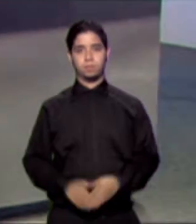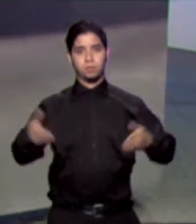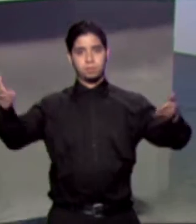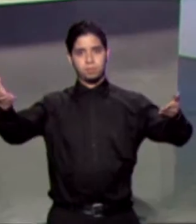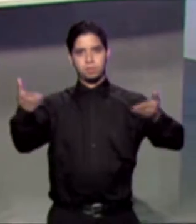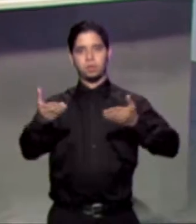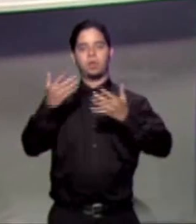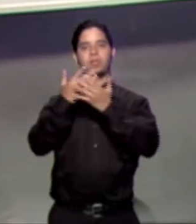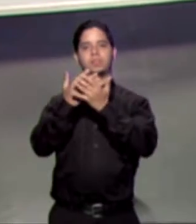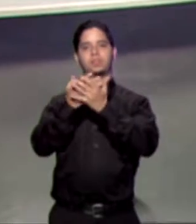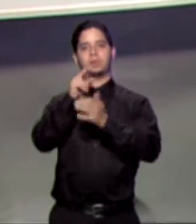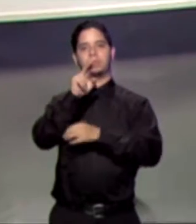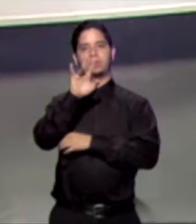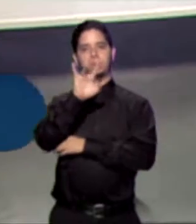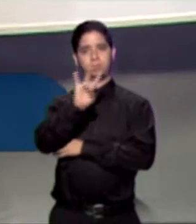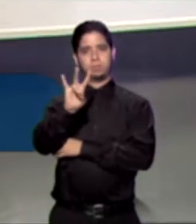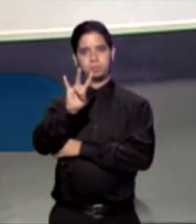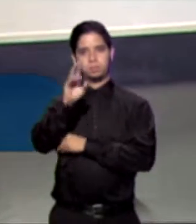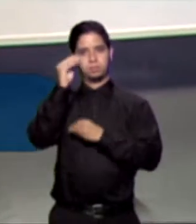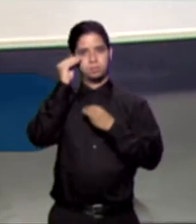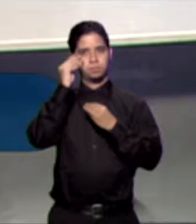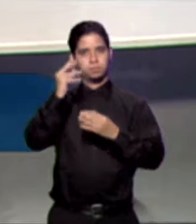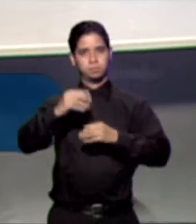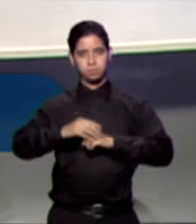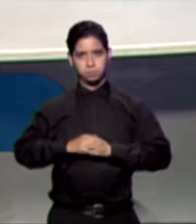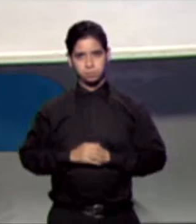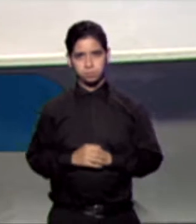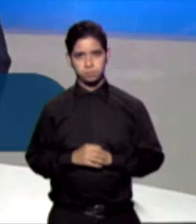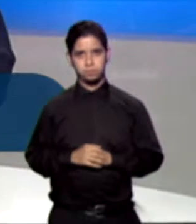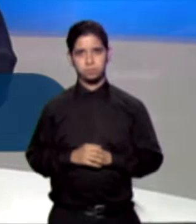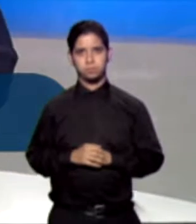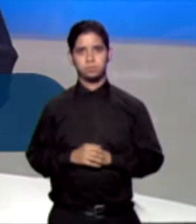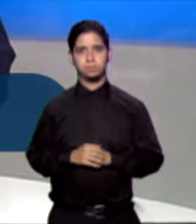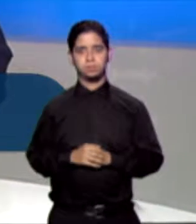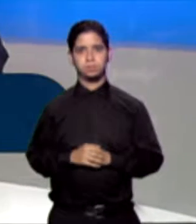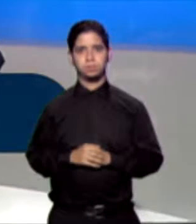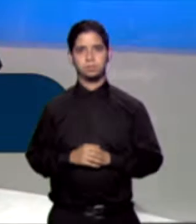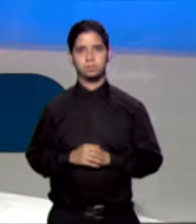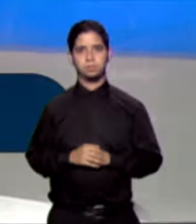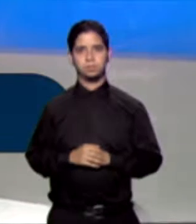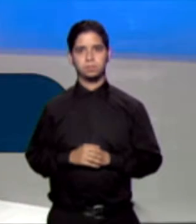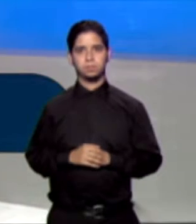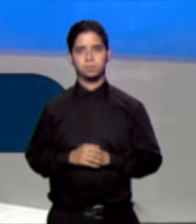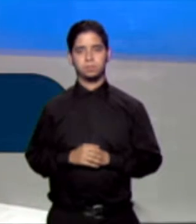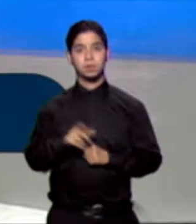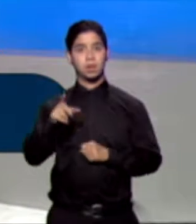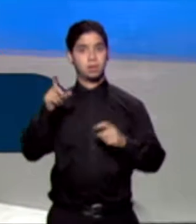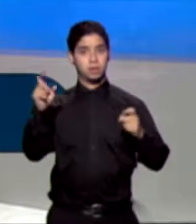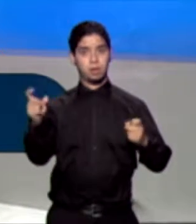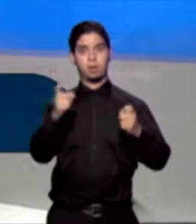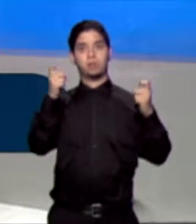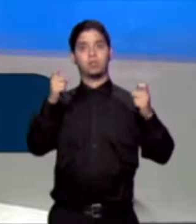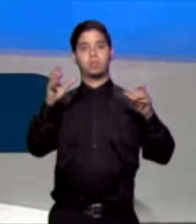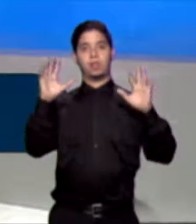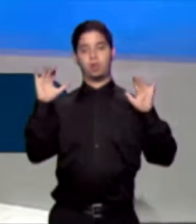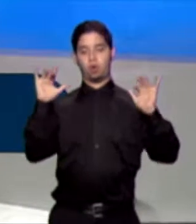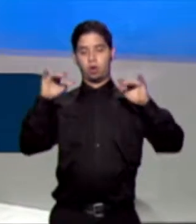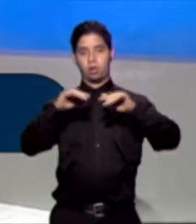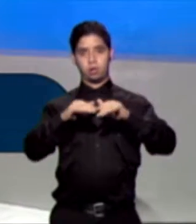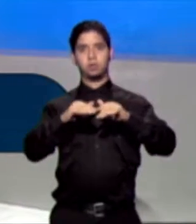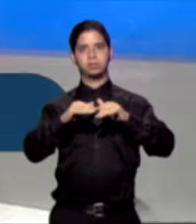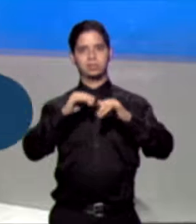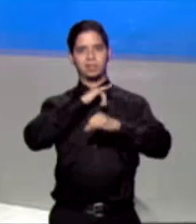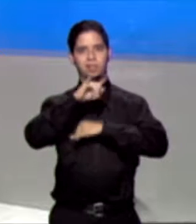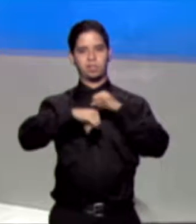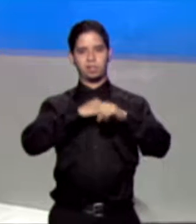Bienvenidos a Noticias 24/7. De inmediato pasamos a las informaciones. En el marco de la celebración del Congreso Internacional de la Lengua